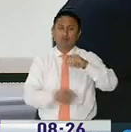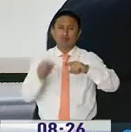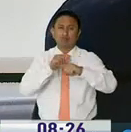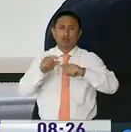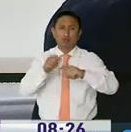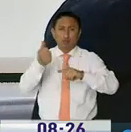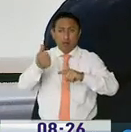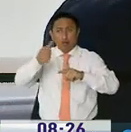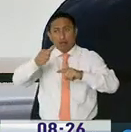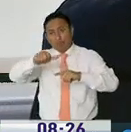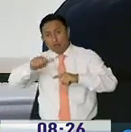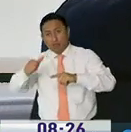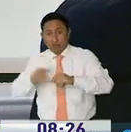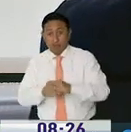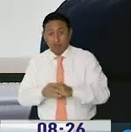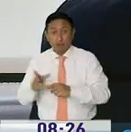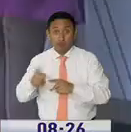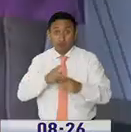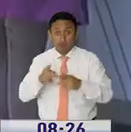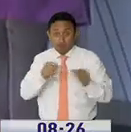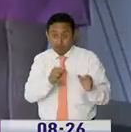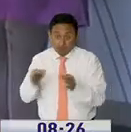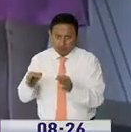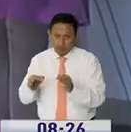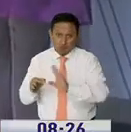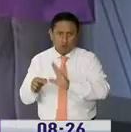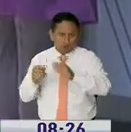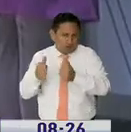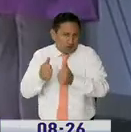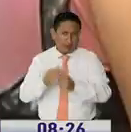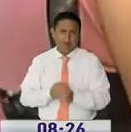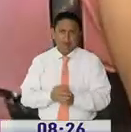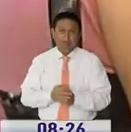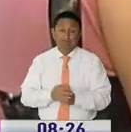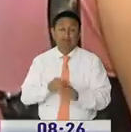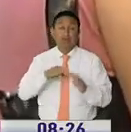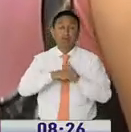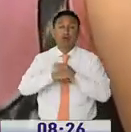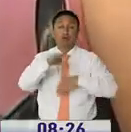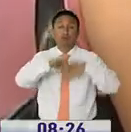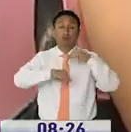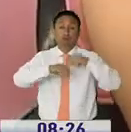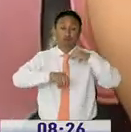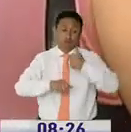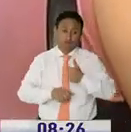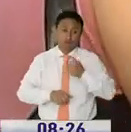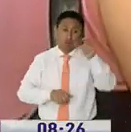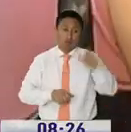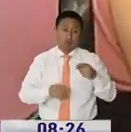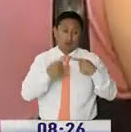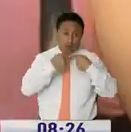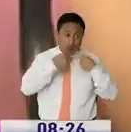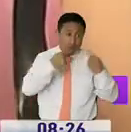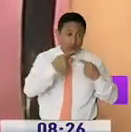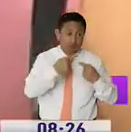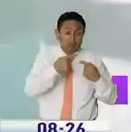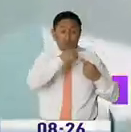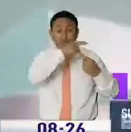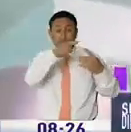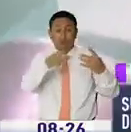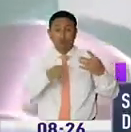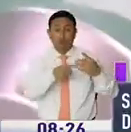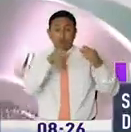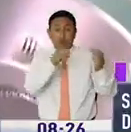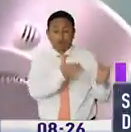y no se va a ver afectado con el diferimiento. Aunque varios bancos, cooperativas y mutualistas ya anunciaron a sus usuarios varias opciones para